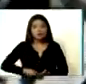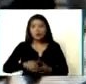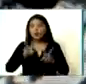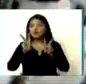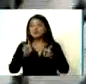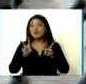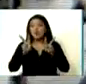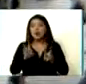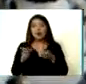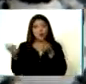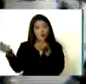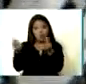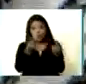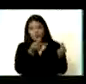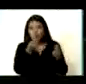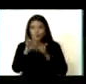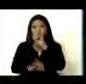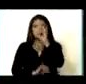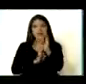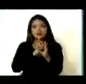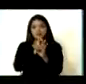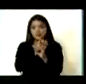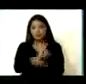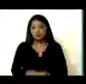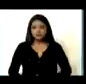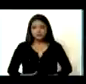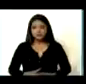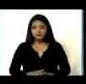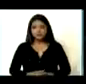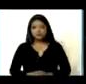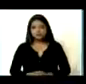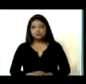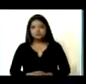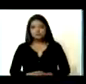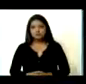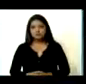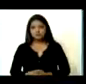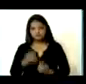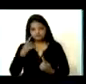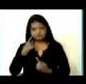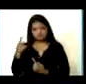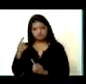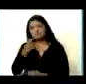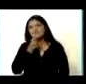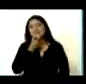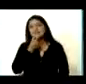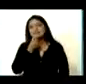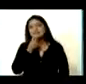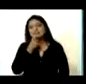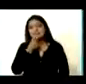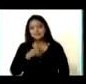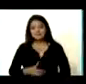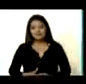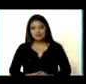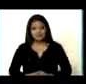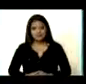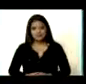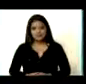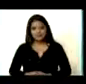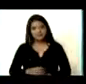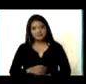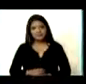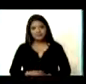nuevo orden económico internacional. If we do not act promptly and decisively in defense of freedom, new Cubas